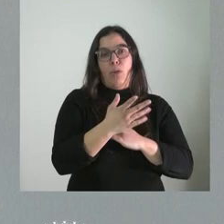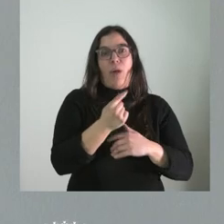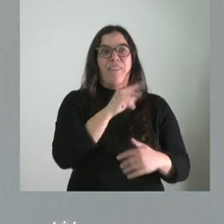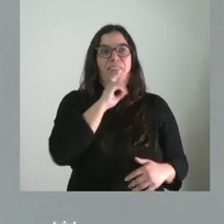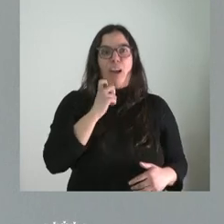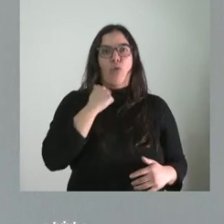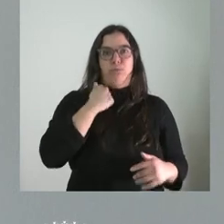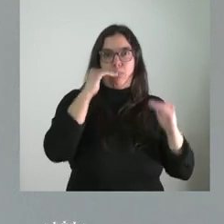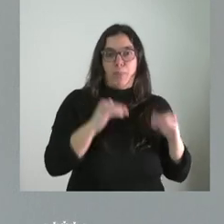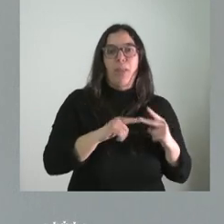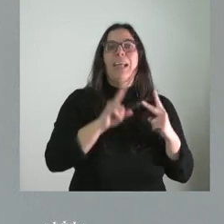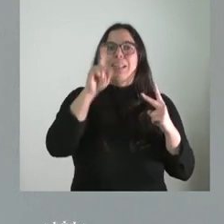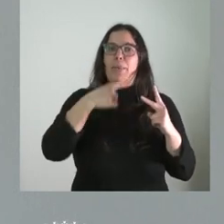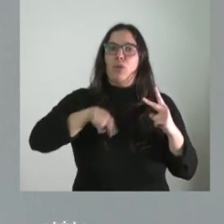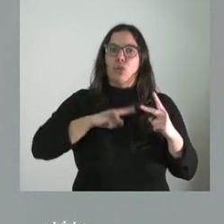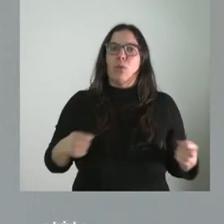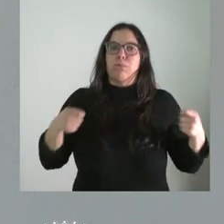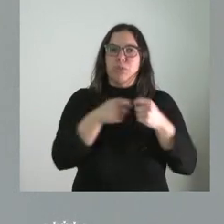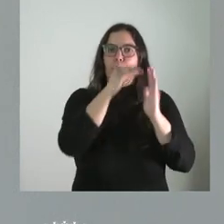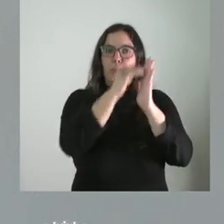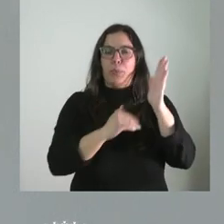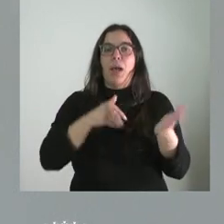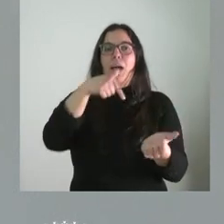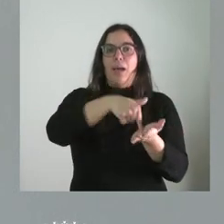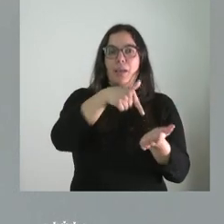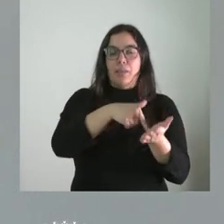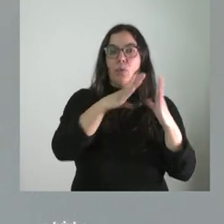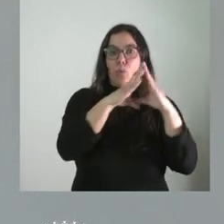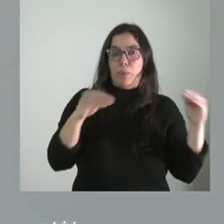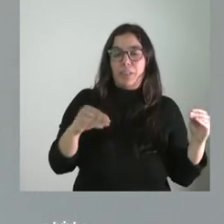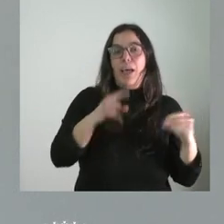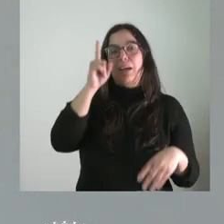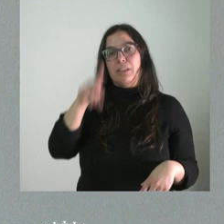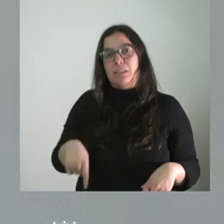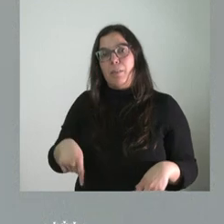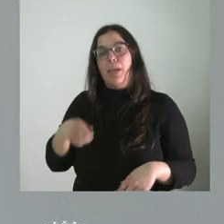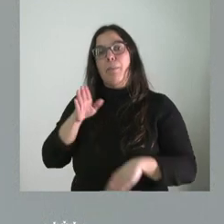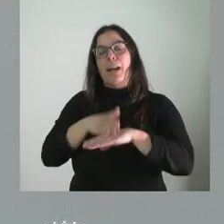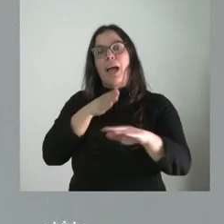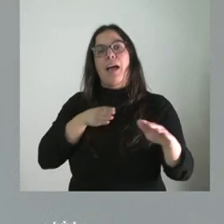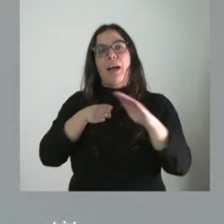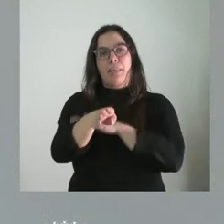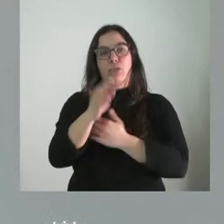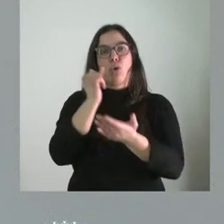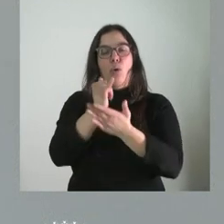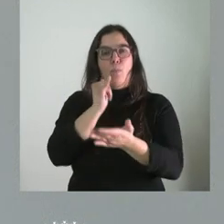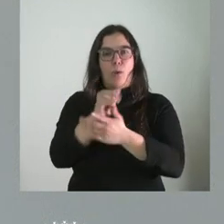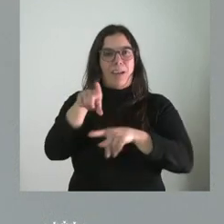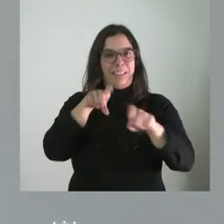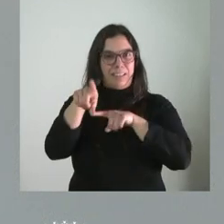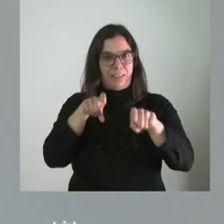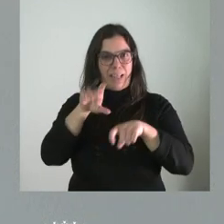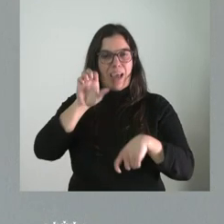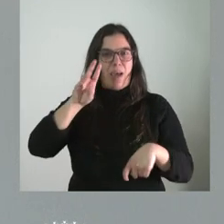la rebaja de las aportaciones tanto en el ámbito de la tasa Universitaria como en el ámbito del acceso a la prueba de la ebau por lo que